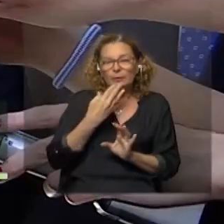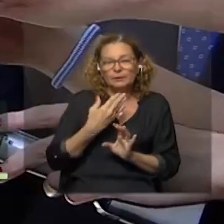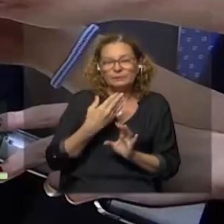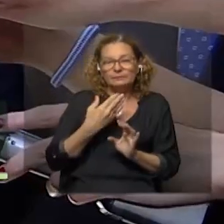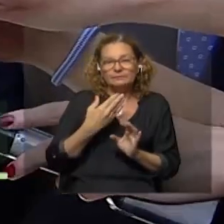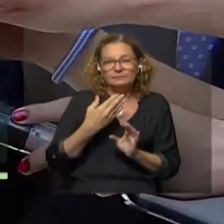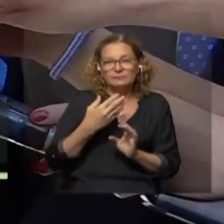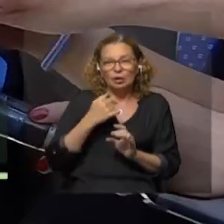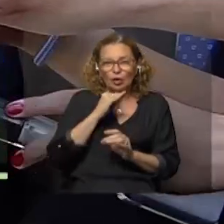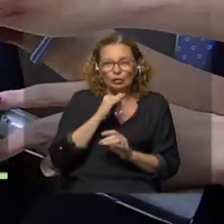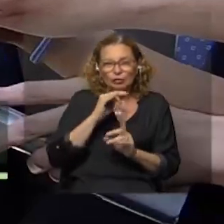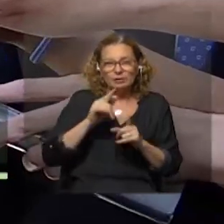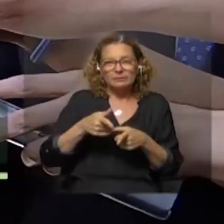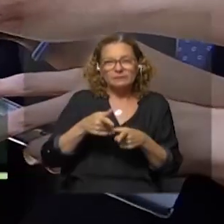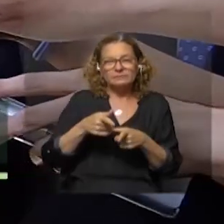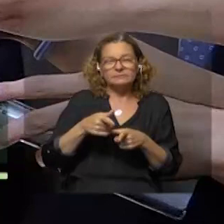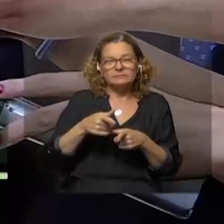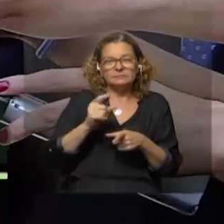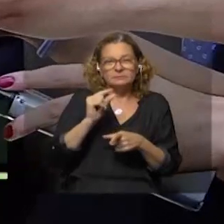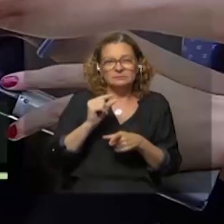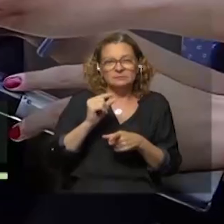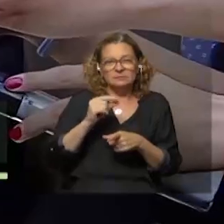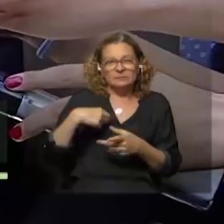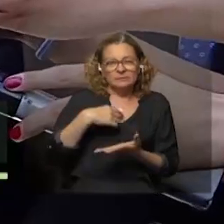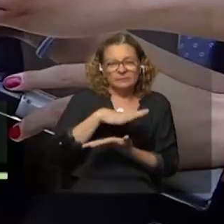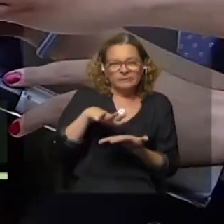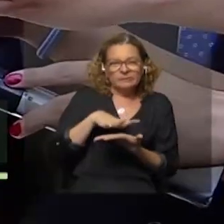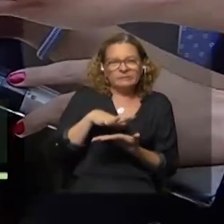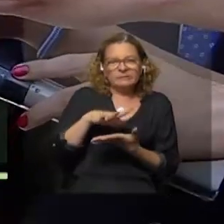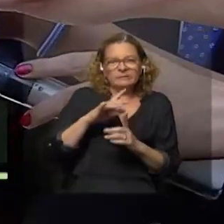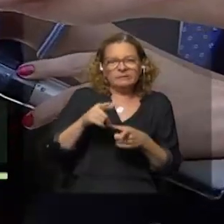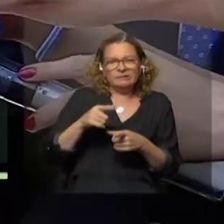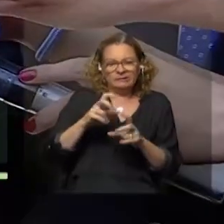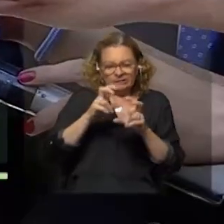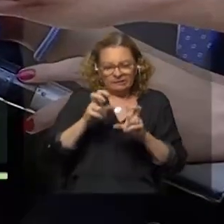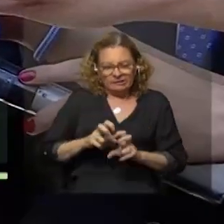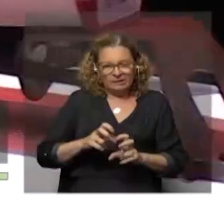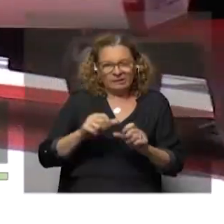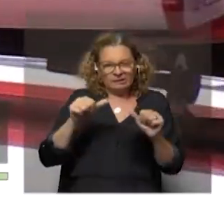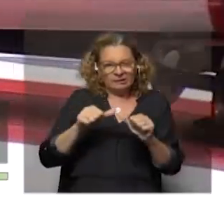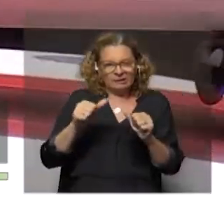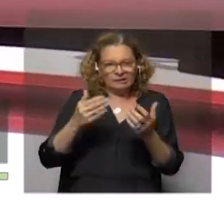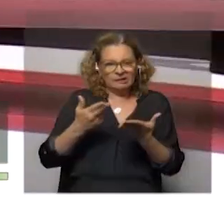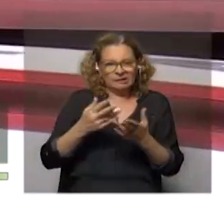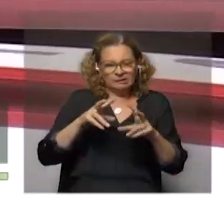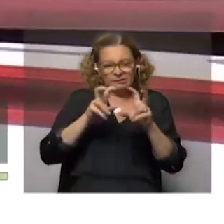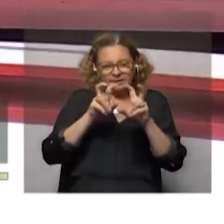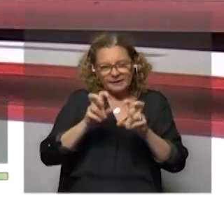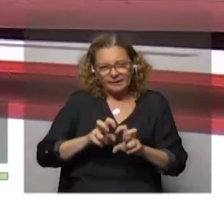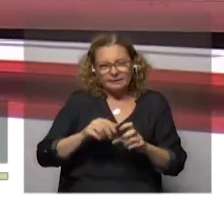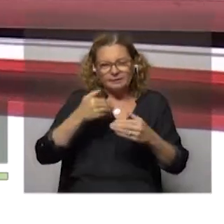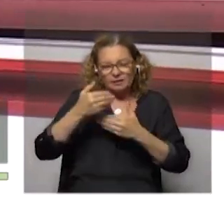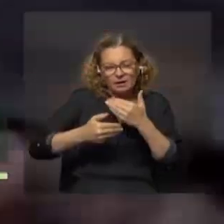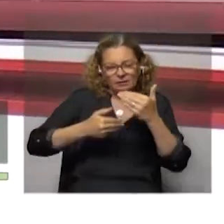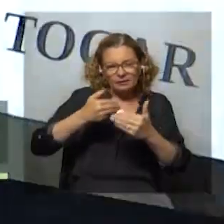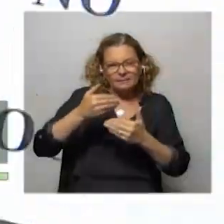nos transmitió también la un poco el estado de situación las pericias que se están haciendo los análisis que se siguen